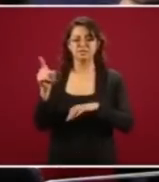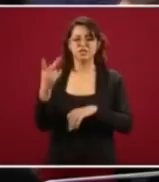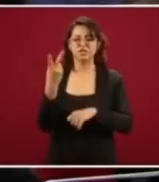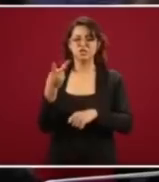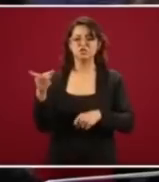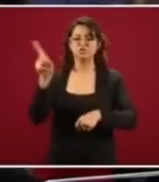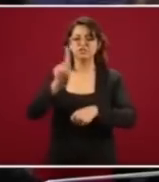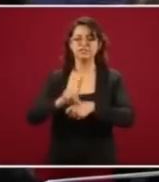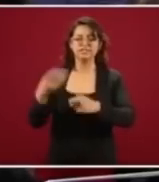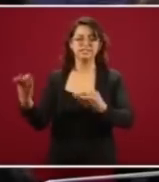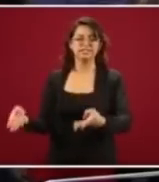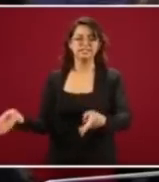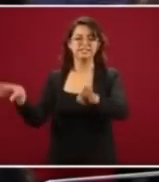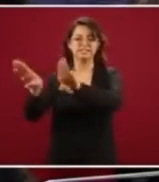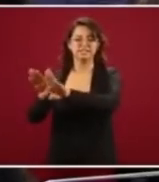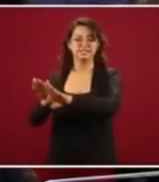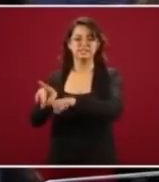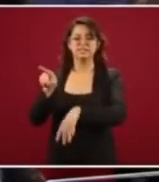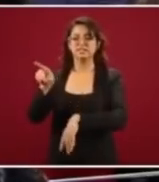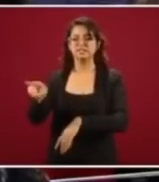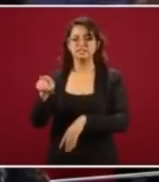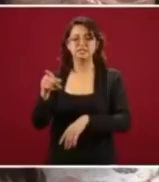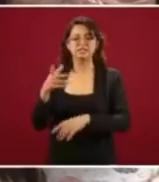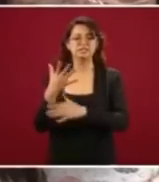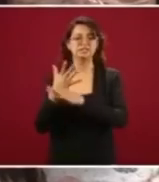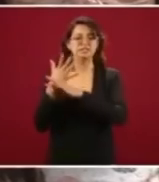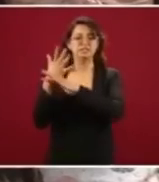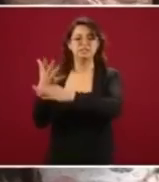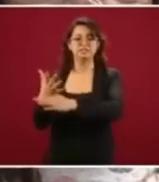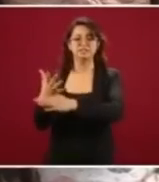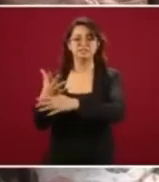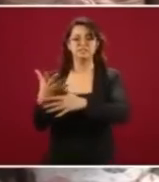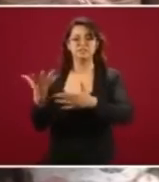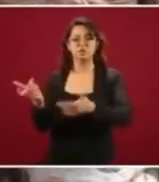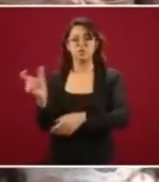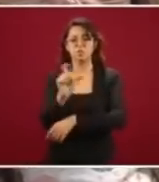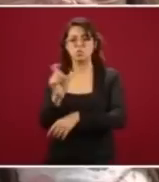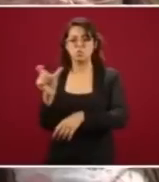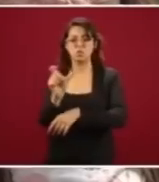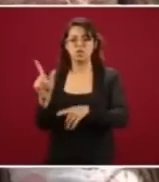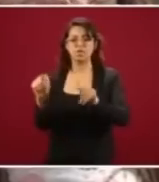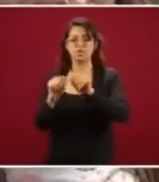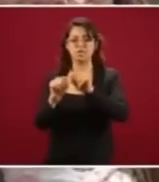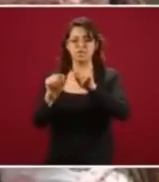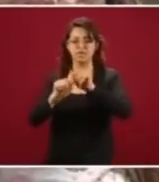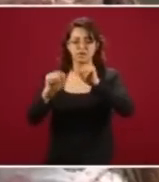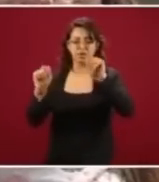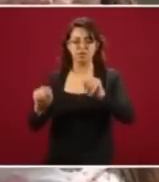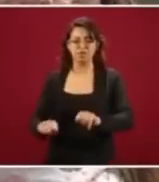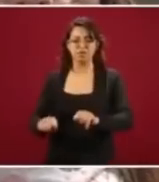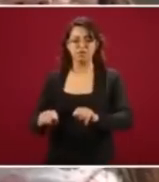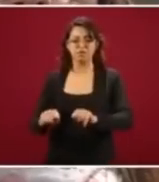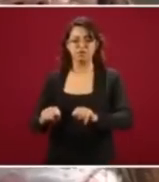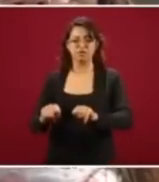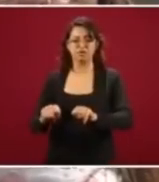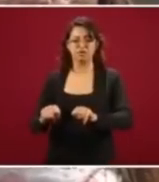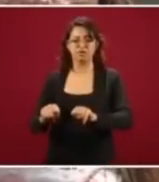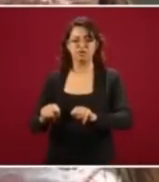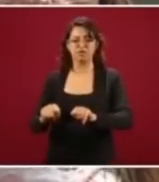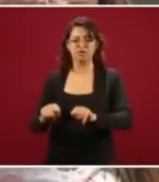2 días. Mencionan que no tienen la certeza de una titulación y están pidiendo la